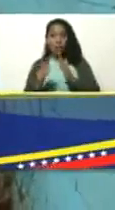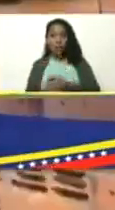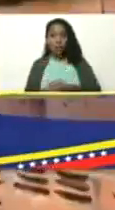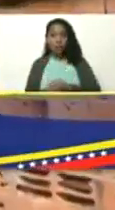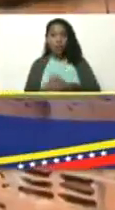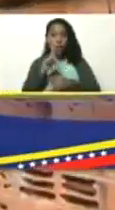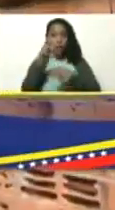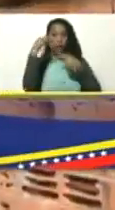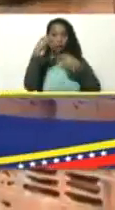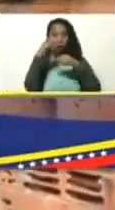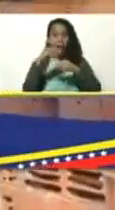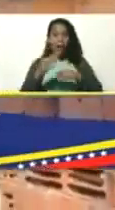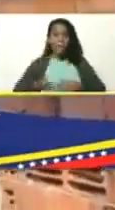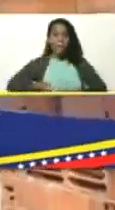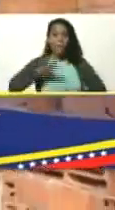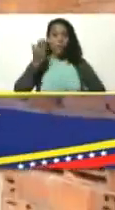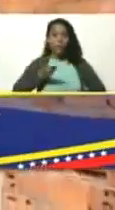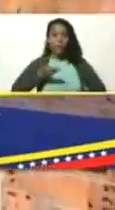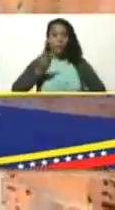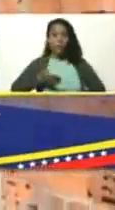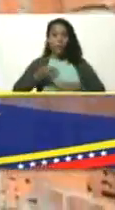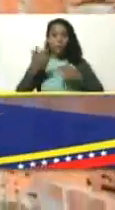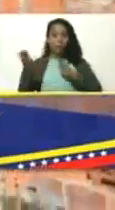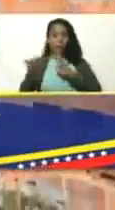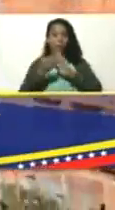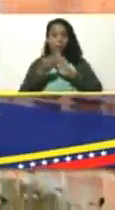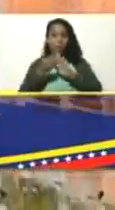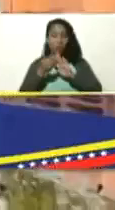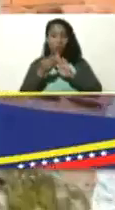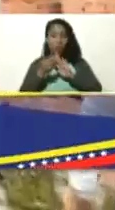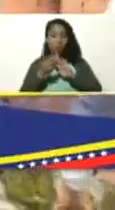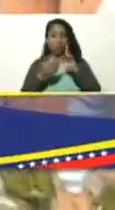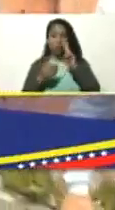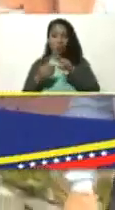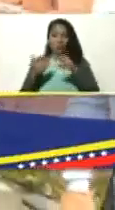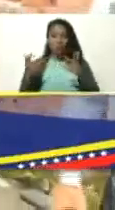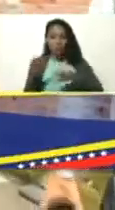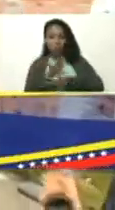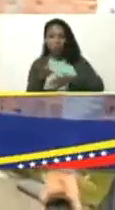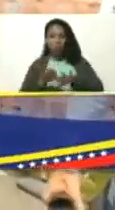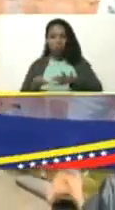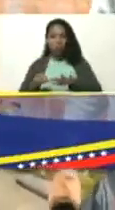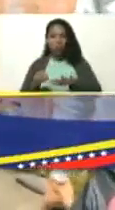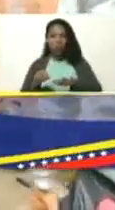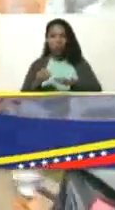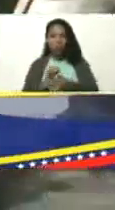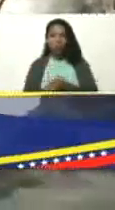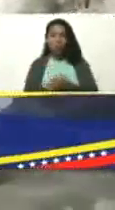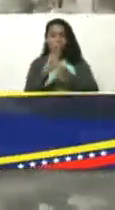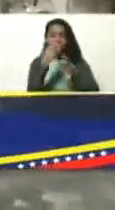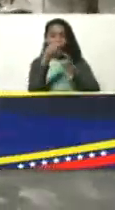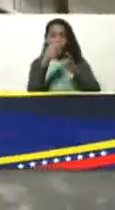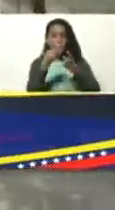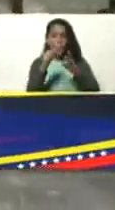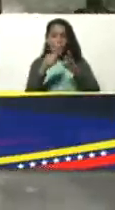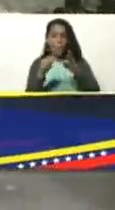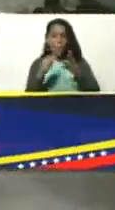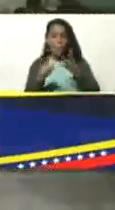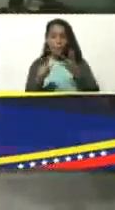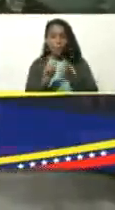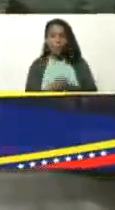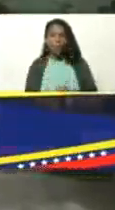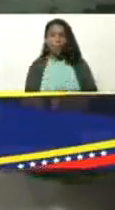nivel importante de afectación, tienen que ver con el municipio Alberto Adriani en los sectores de Mocujepe y Quebrada